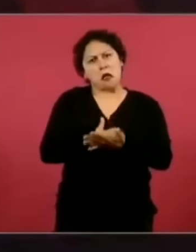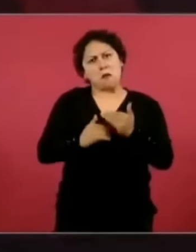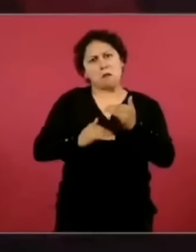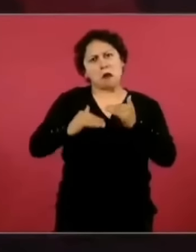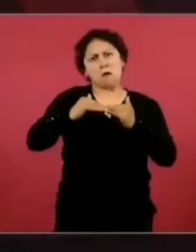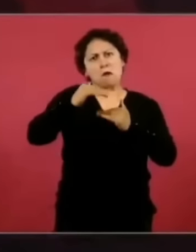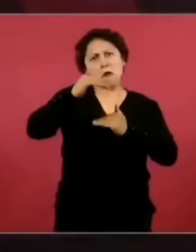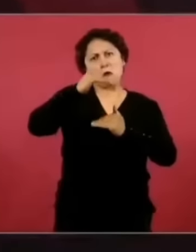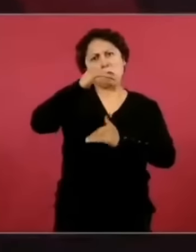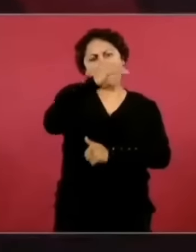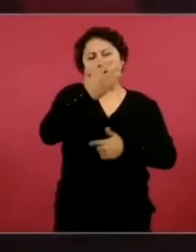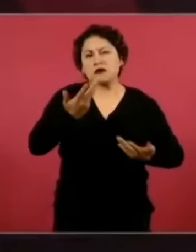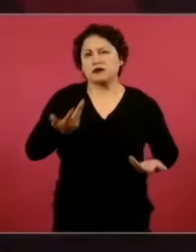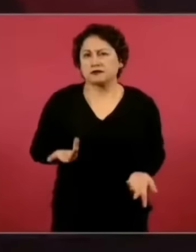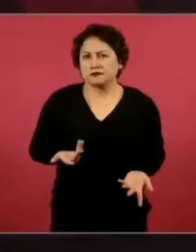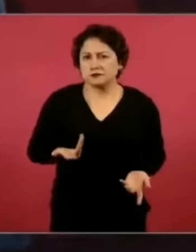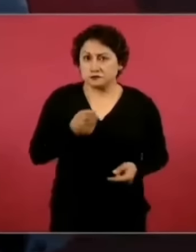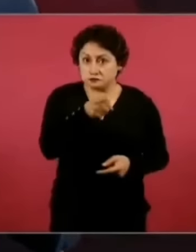comentabas